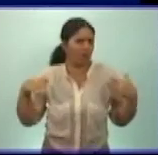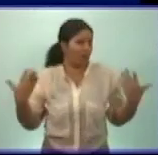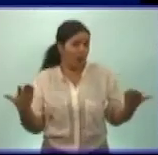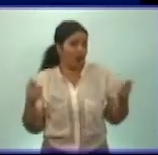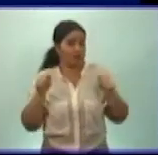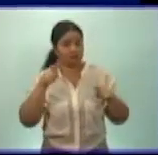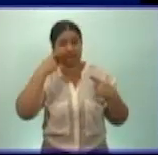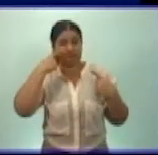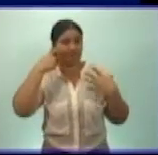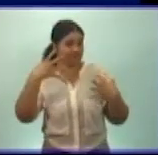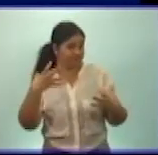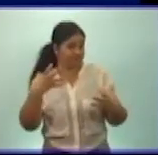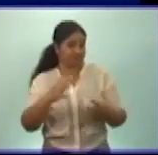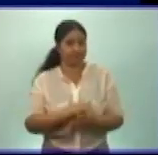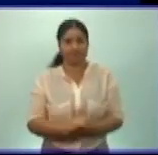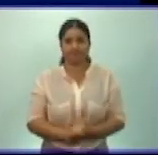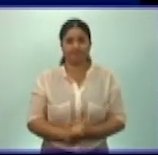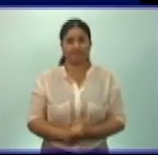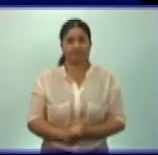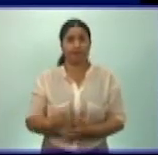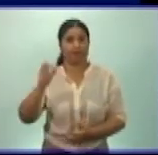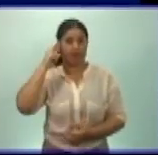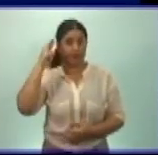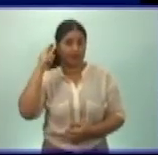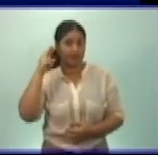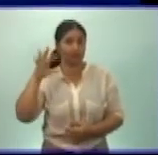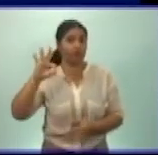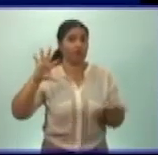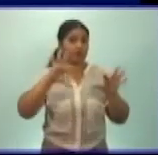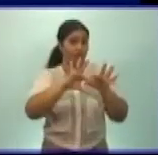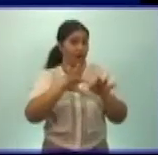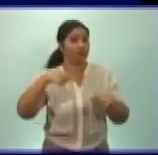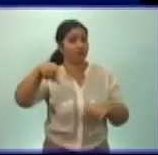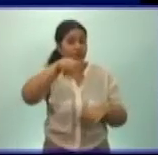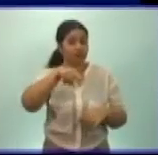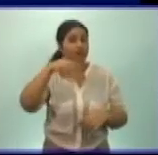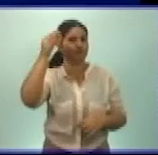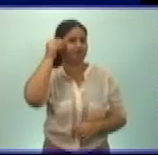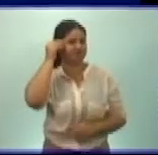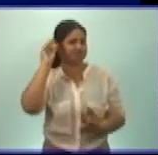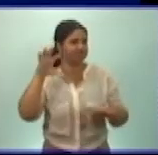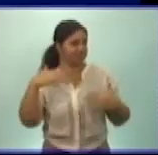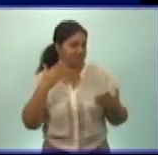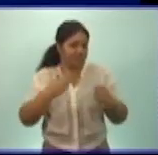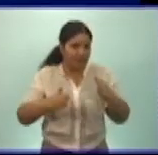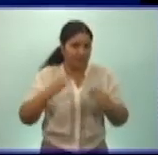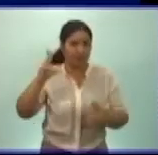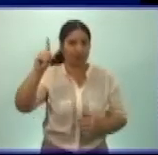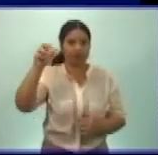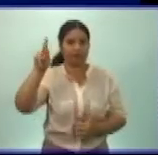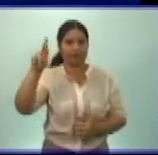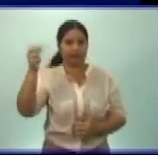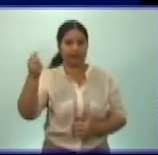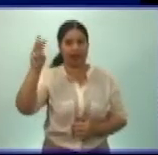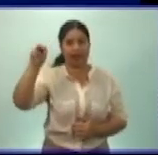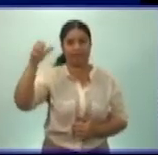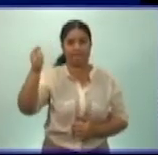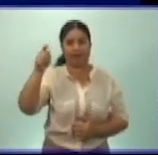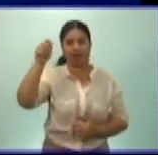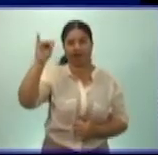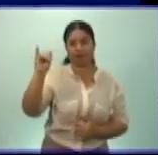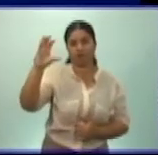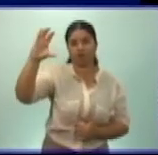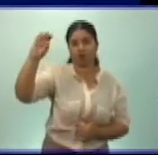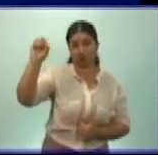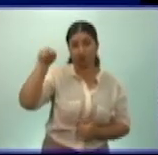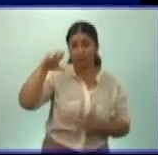el género dramático desde que están en octavo grado. Y en clases anteriores, en la unidad número 6, analizaron la obra Romeo y